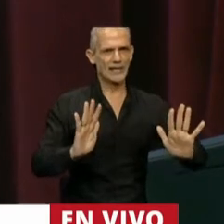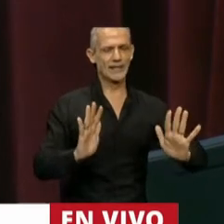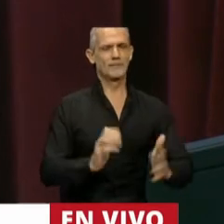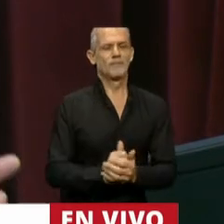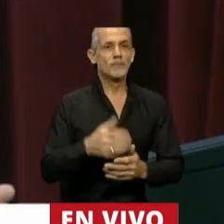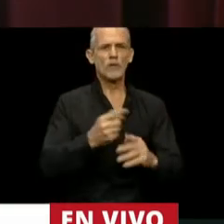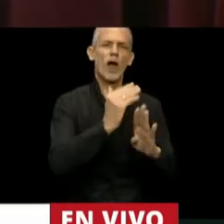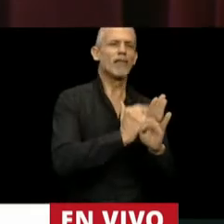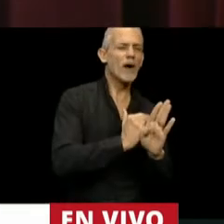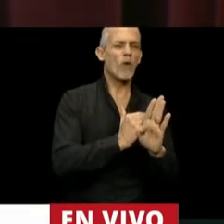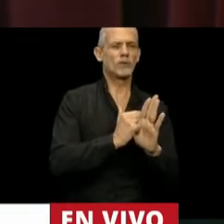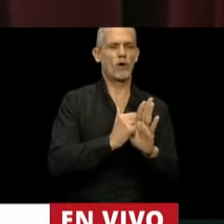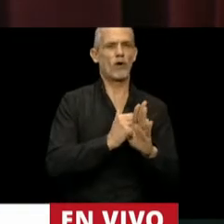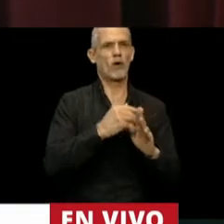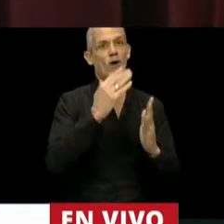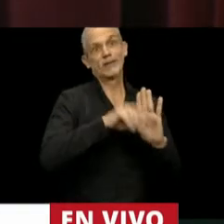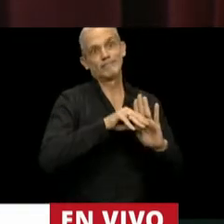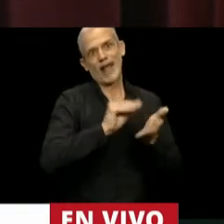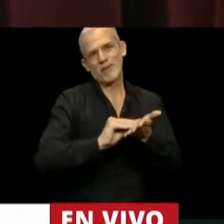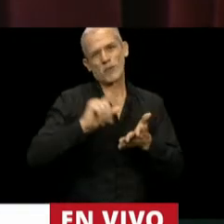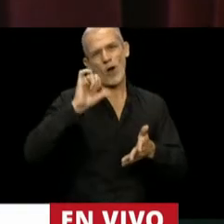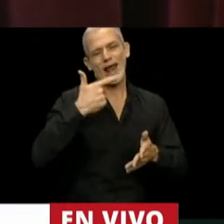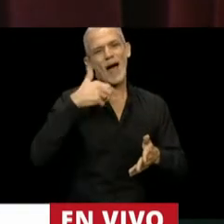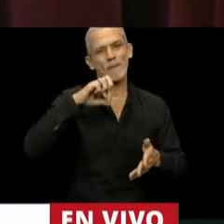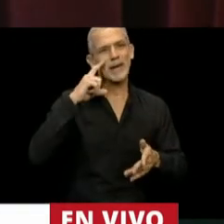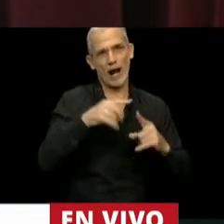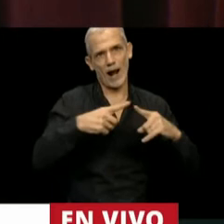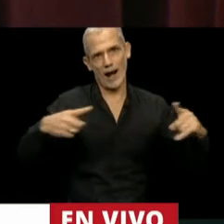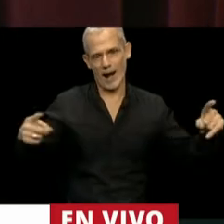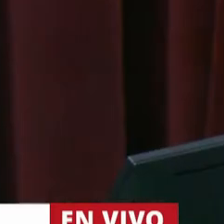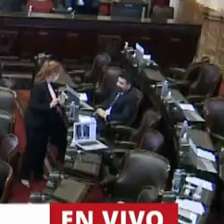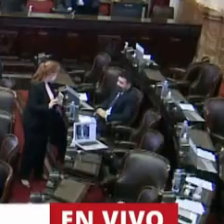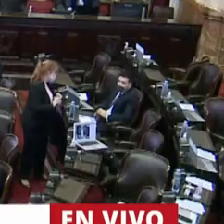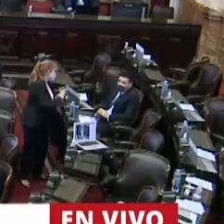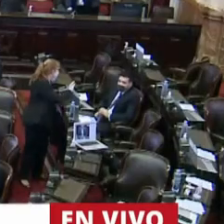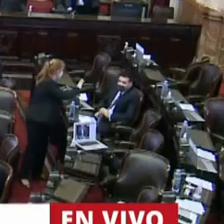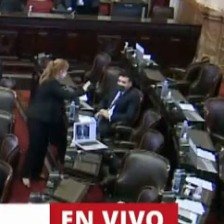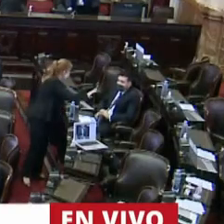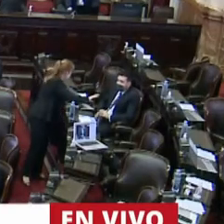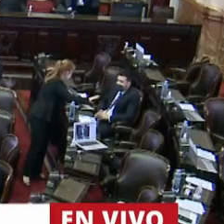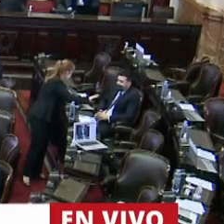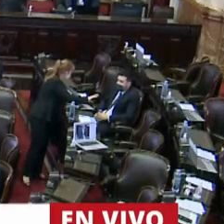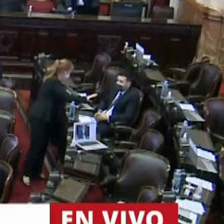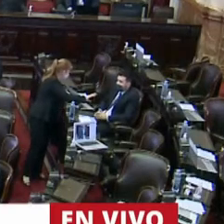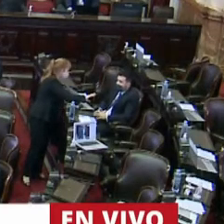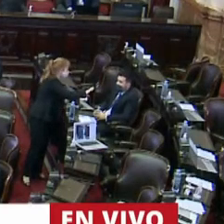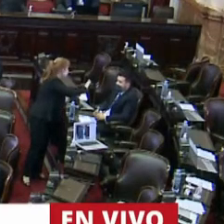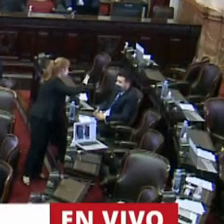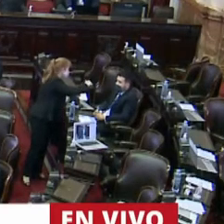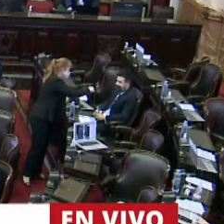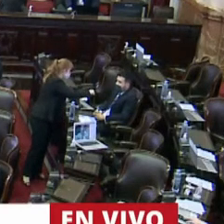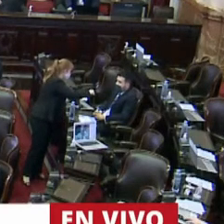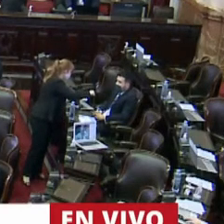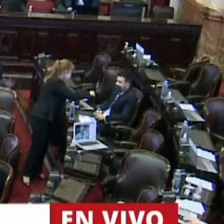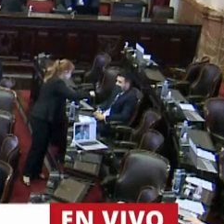descontaría el diputado la espina en otra sesión lo que se pasó hoy muchas gracias primero